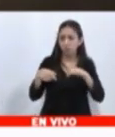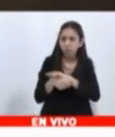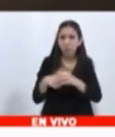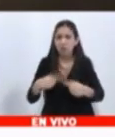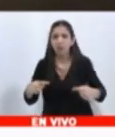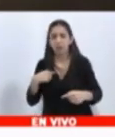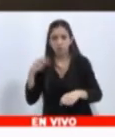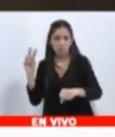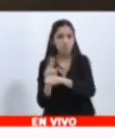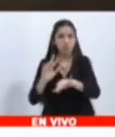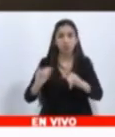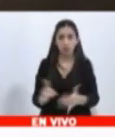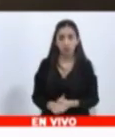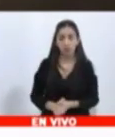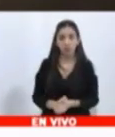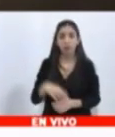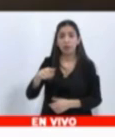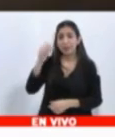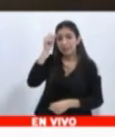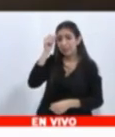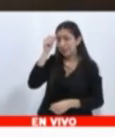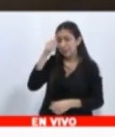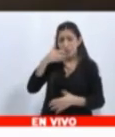el crimen organizado,